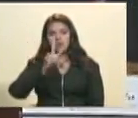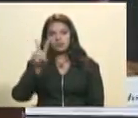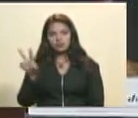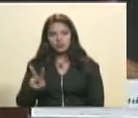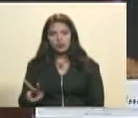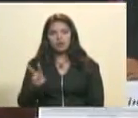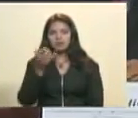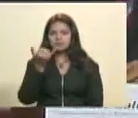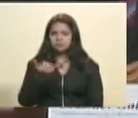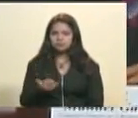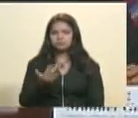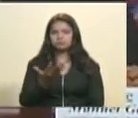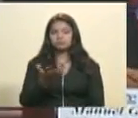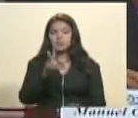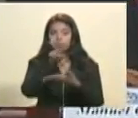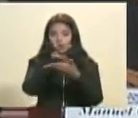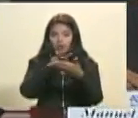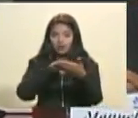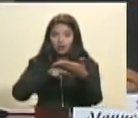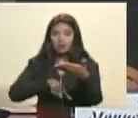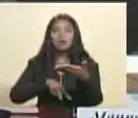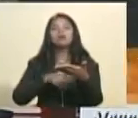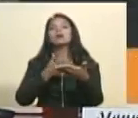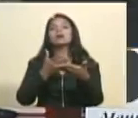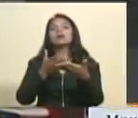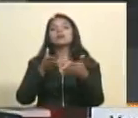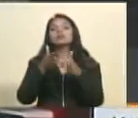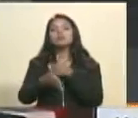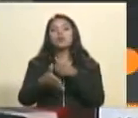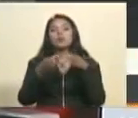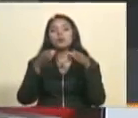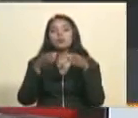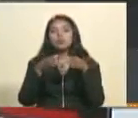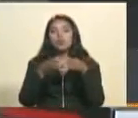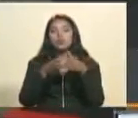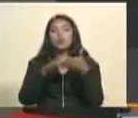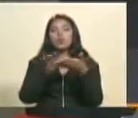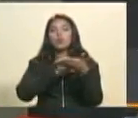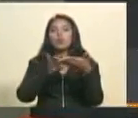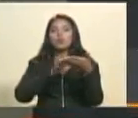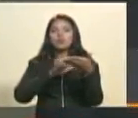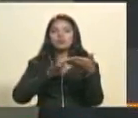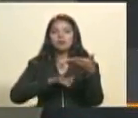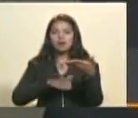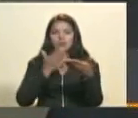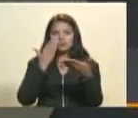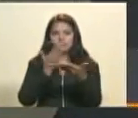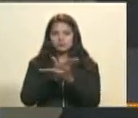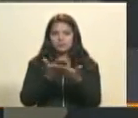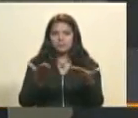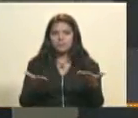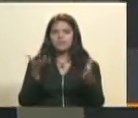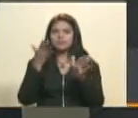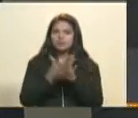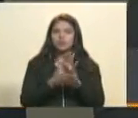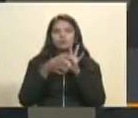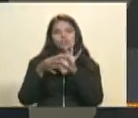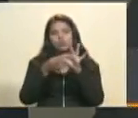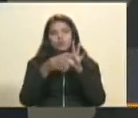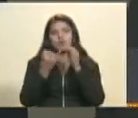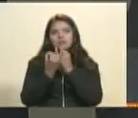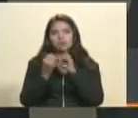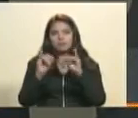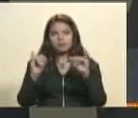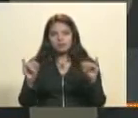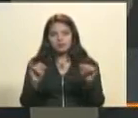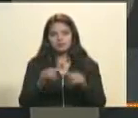Vamos a leer en nombre del Consejo Moral Republicano un comunicado en pro de nuestra soberanía e